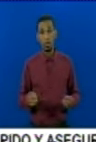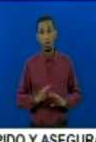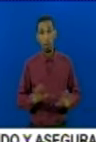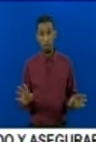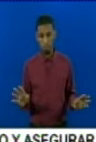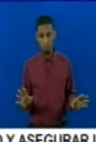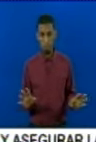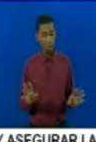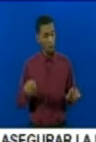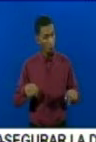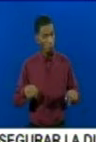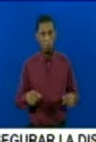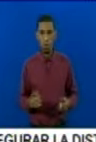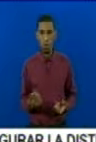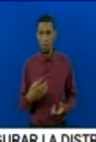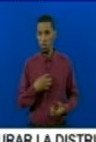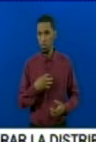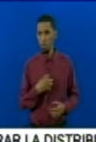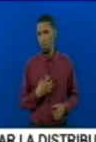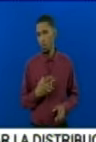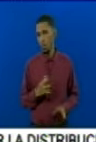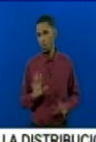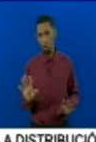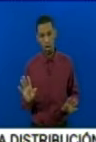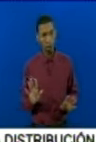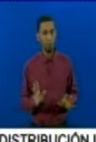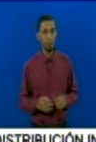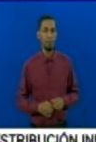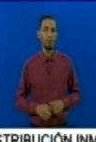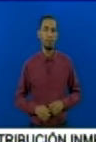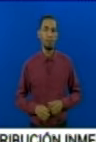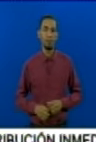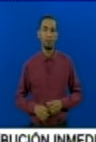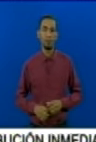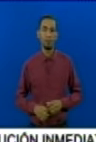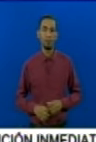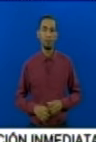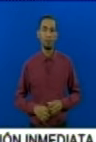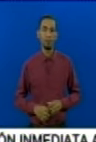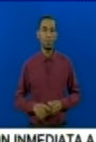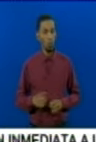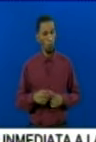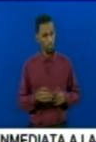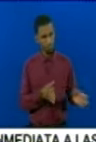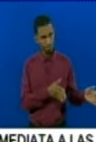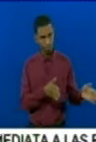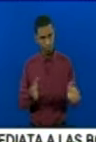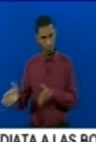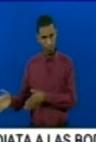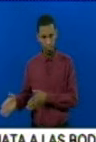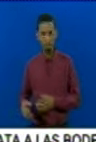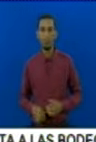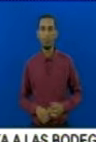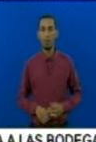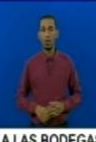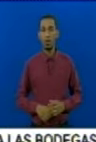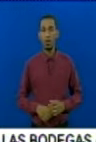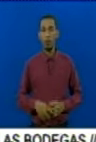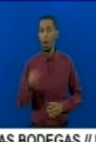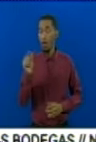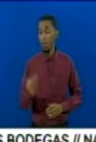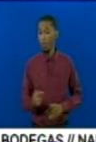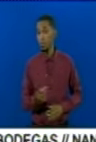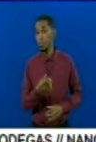los que disponemos en la tienda de TRD y de CIN. Bueno, con relación a lo que usted hablaba de lo vulnerable, ya hace unos